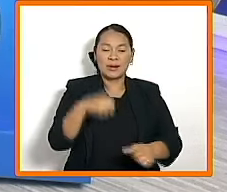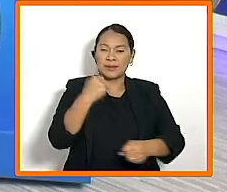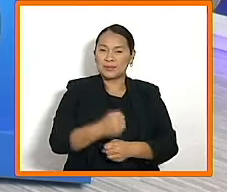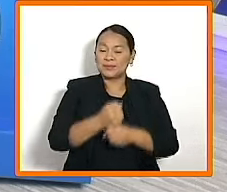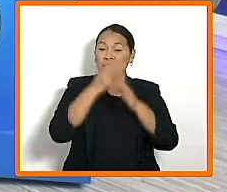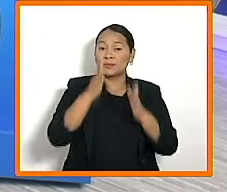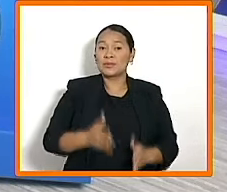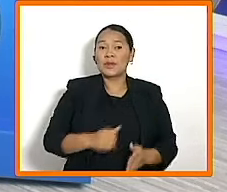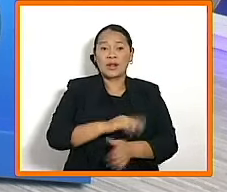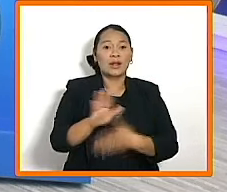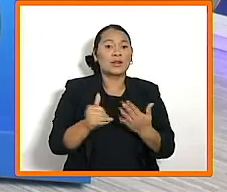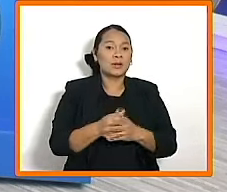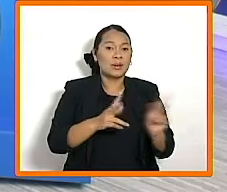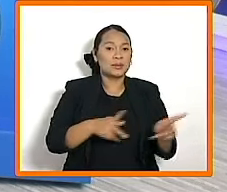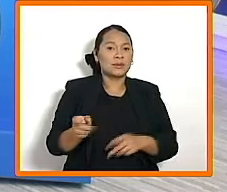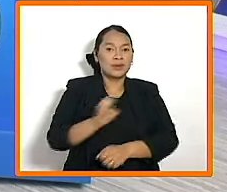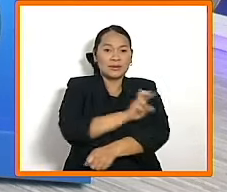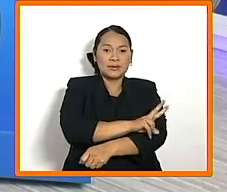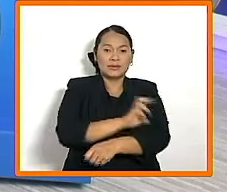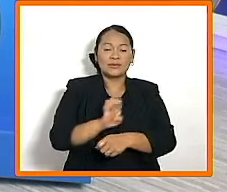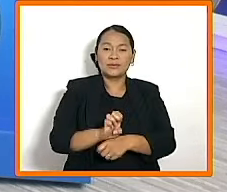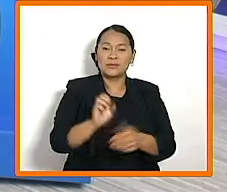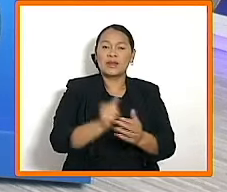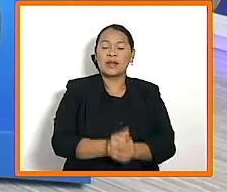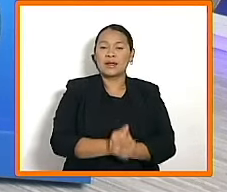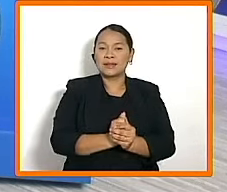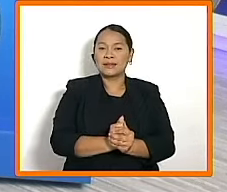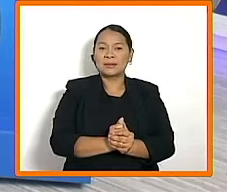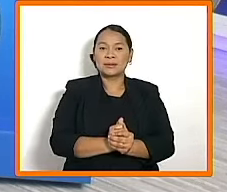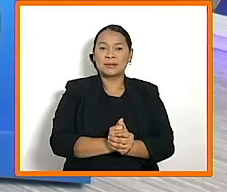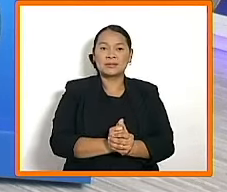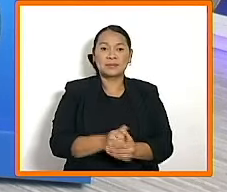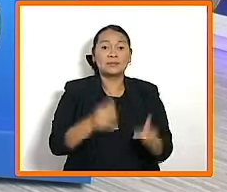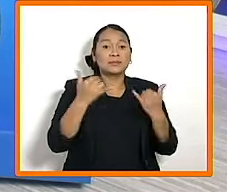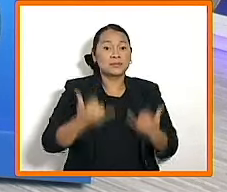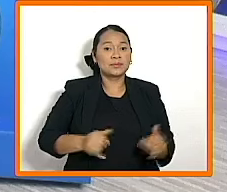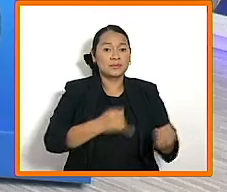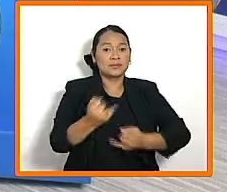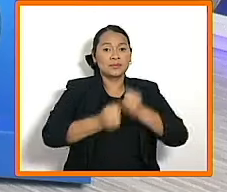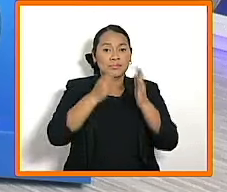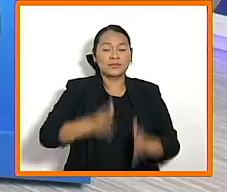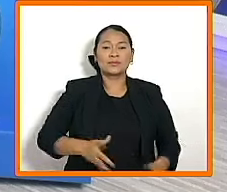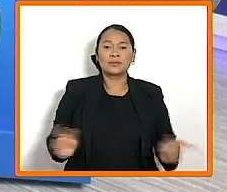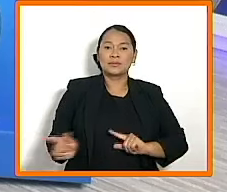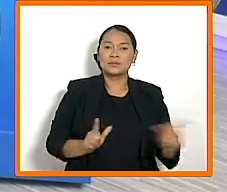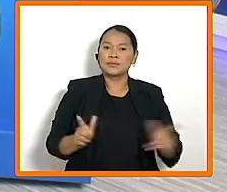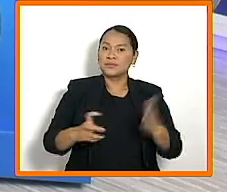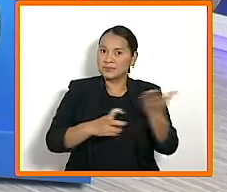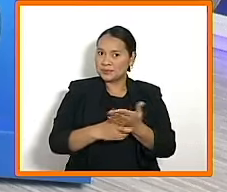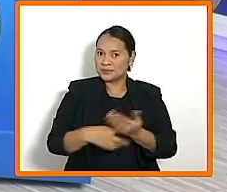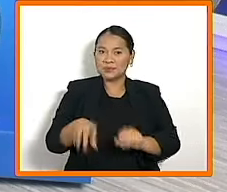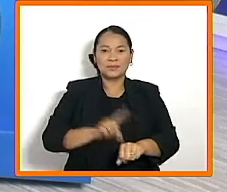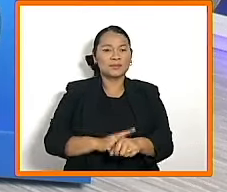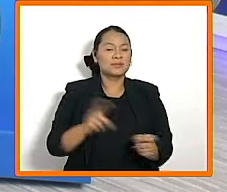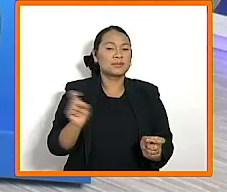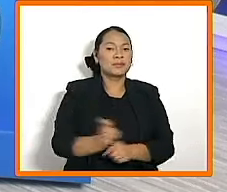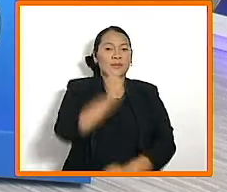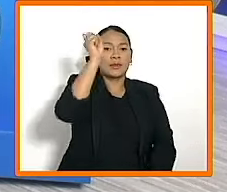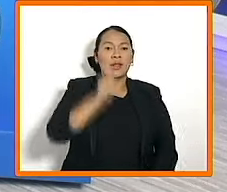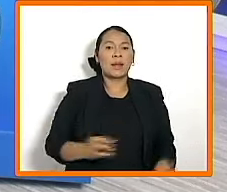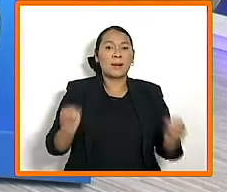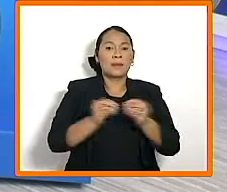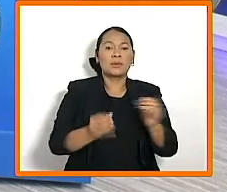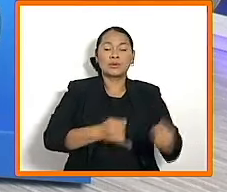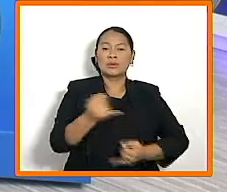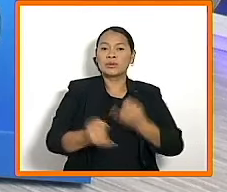que los habitantes de naome se van a levantar Ahora sí queridos jugadores te invito a tener tu boleto en mano porque es momento de ganar mucho más junto a juga